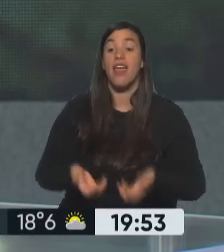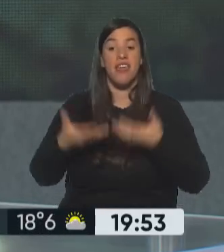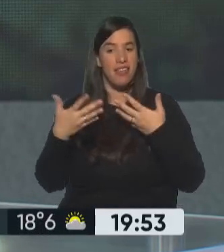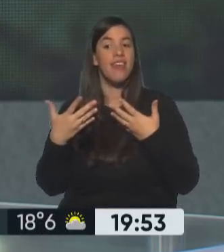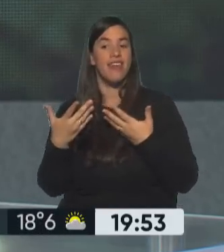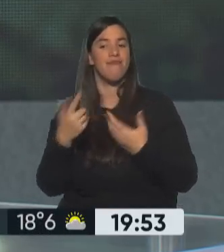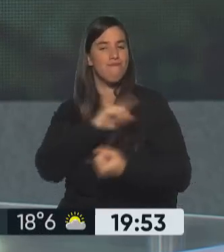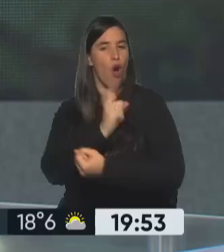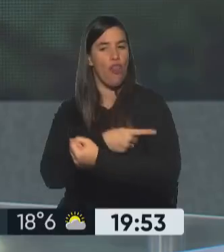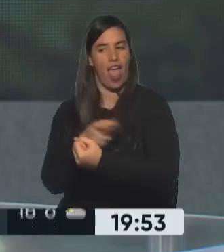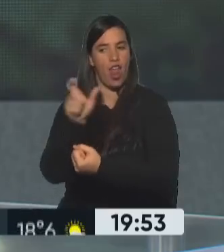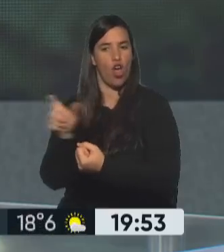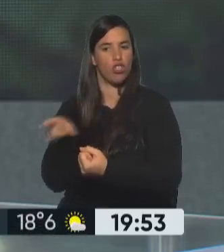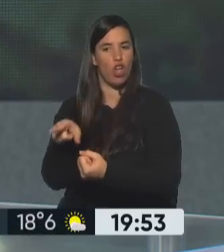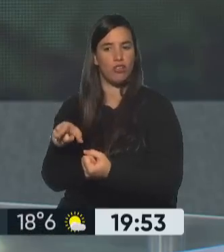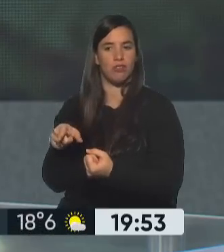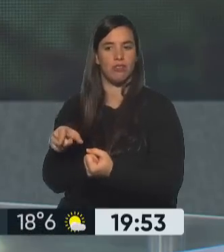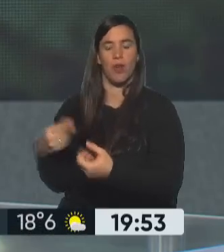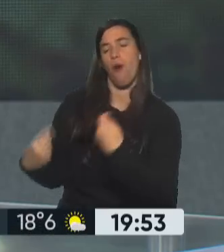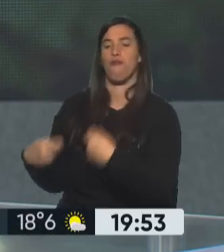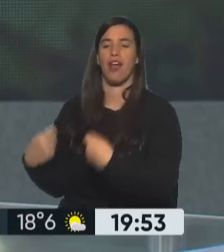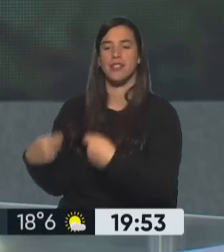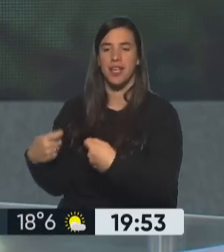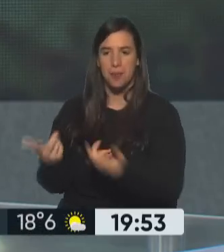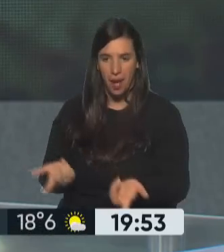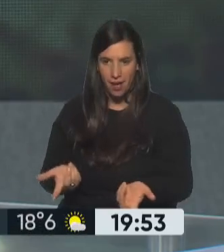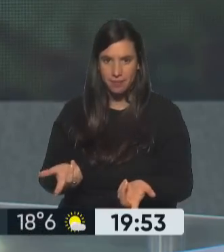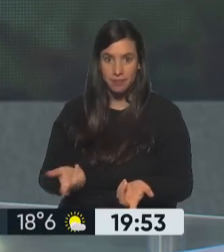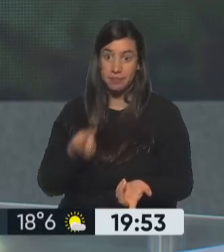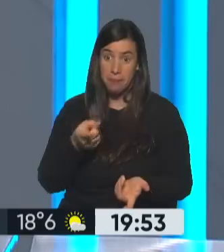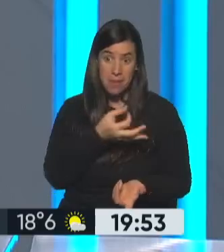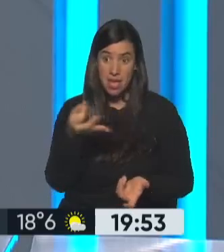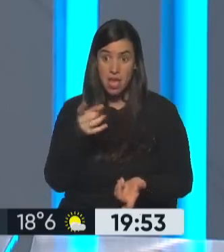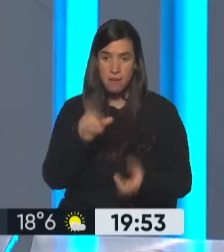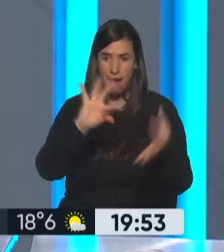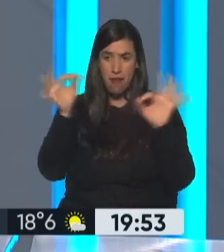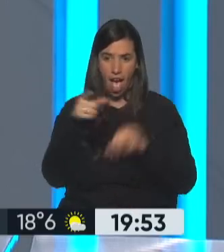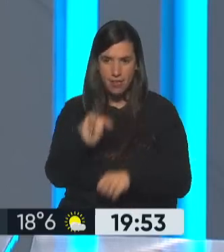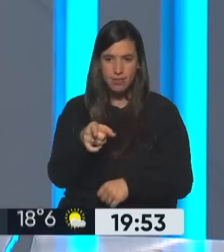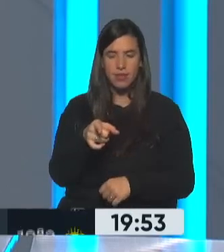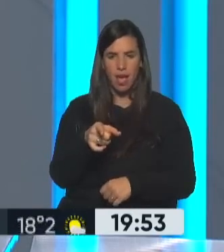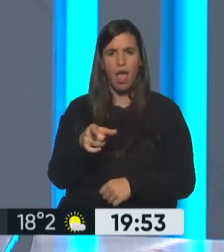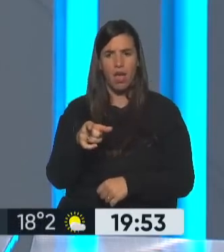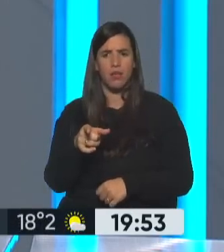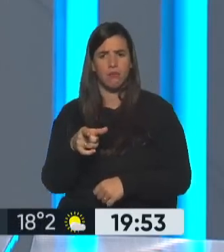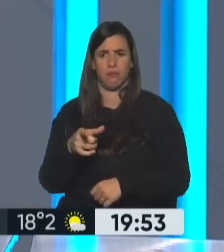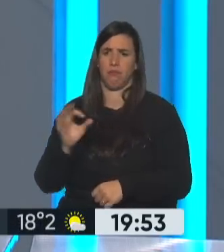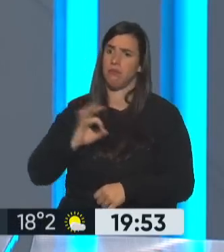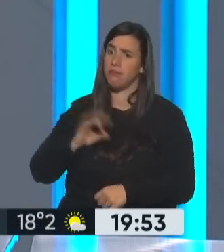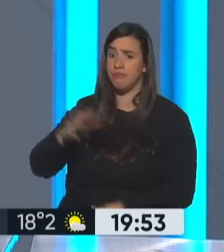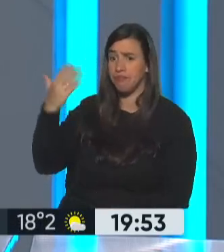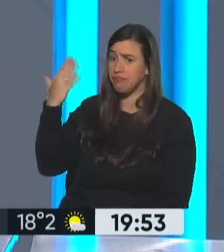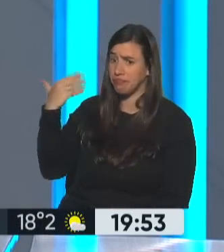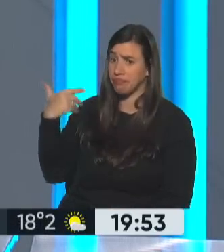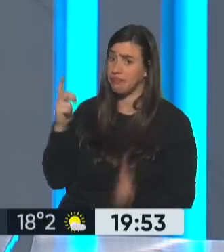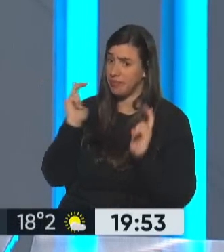hacen declaraciones en la Cámara. Néstor Kirchner esto lo decía, ¿no? Hace cuánto. ¿Cuántos años atrás? No tanto tiempo. No tanto tiempo, ¿no? Y era